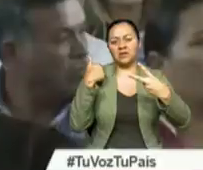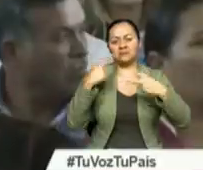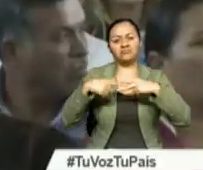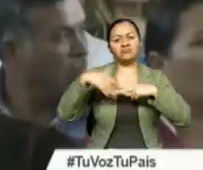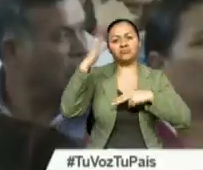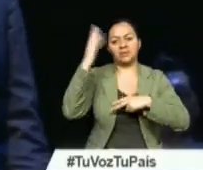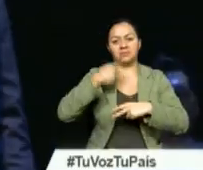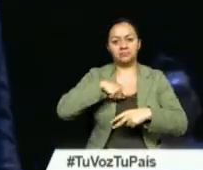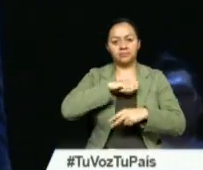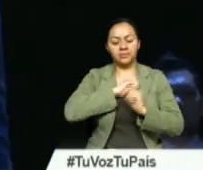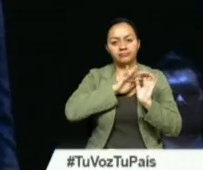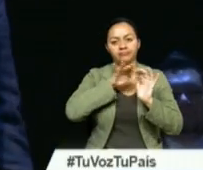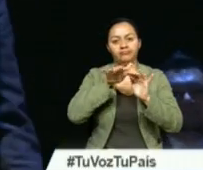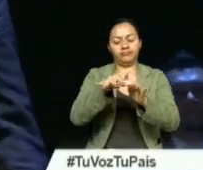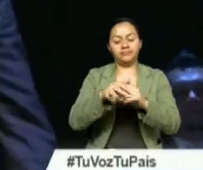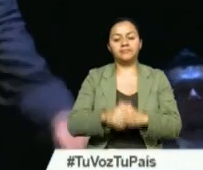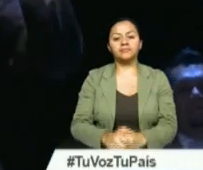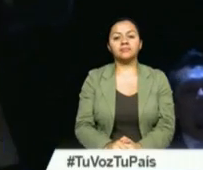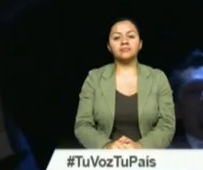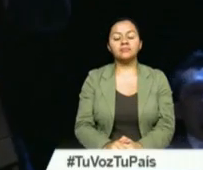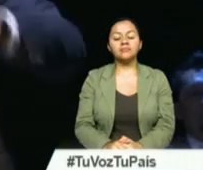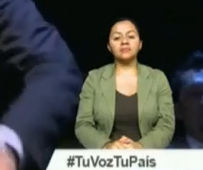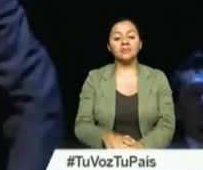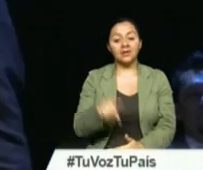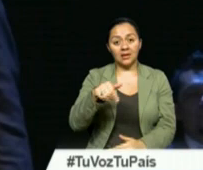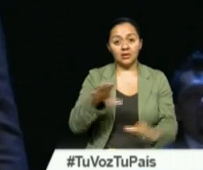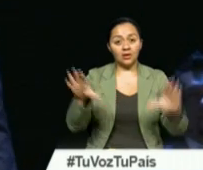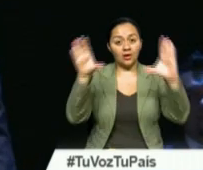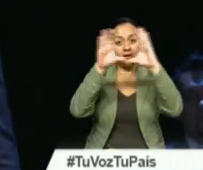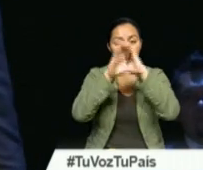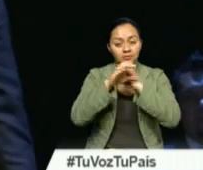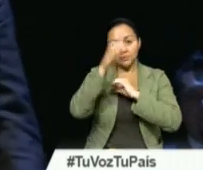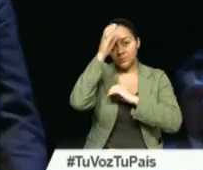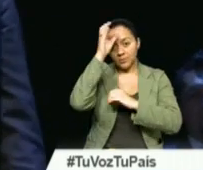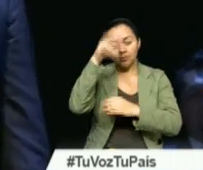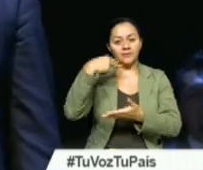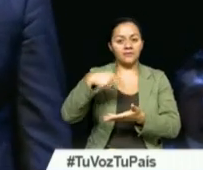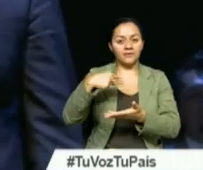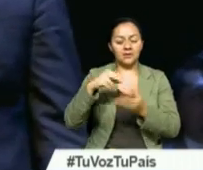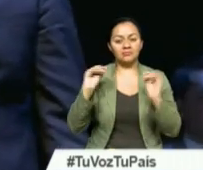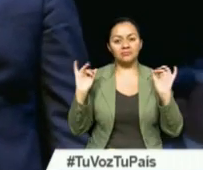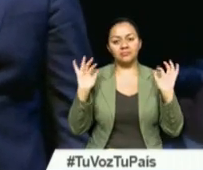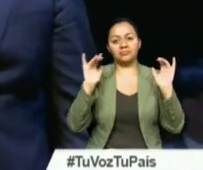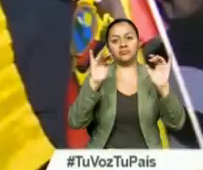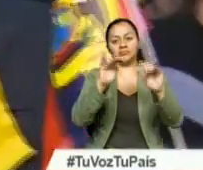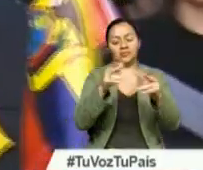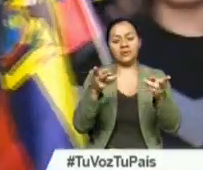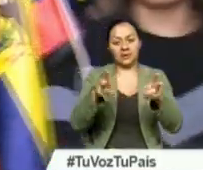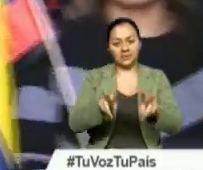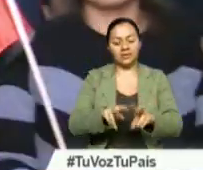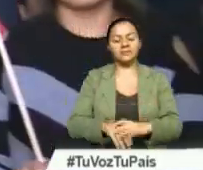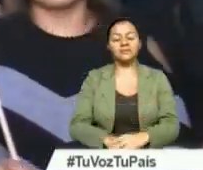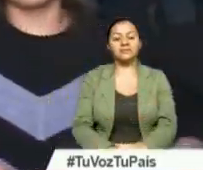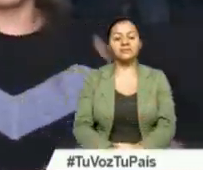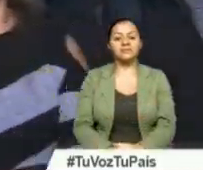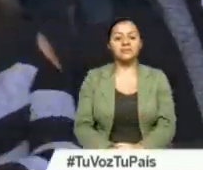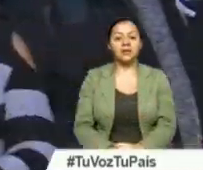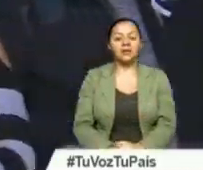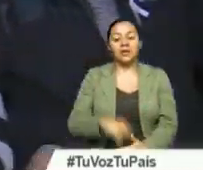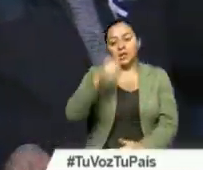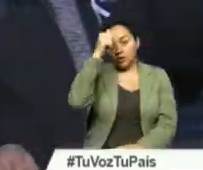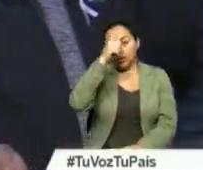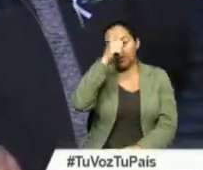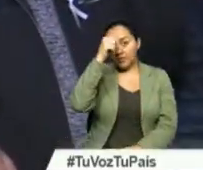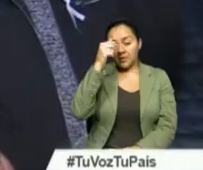España. Ese mismo día también se realizará una noche cultural, la cual tendrá gran concurrencia de compatriotas. El día